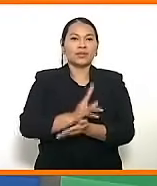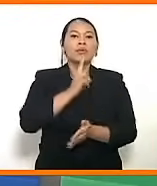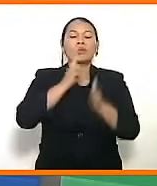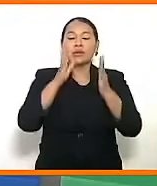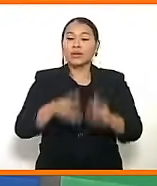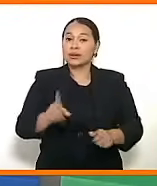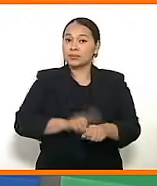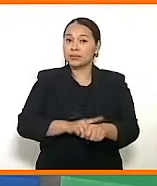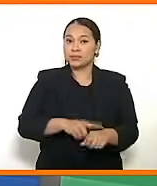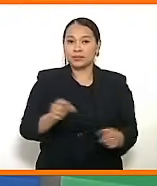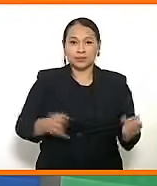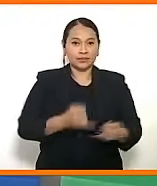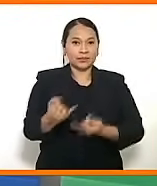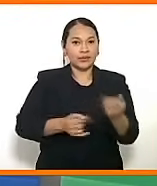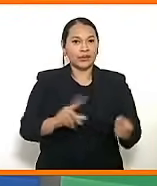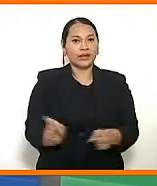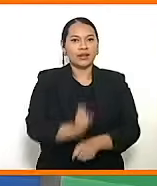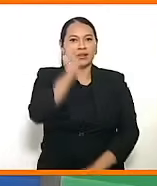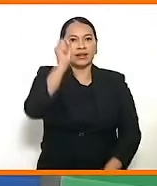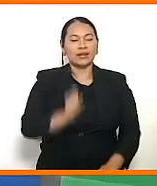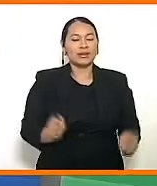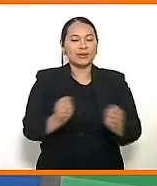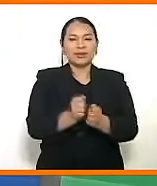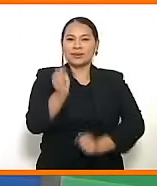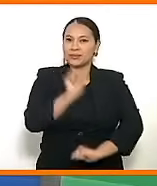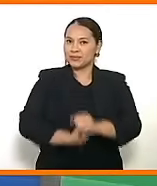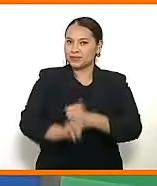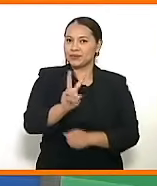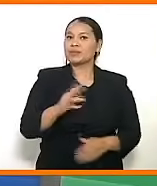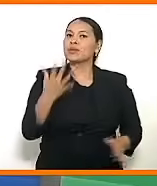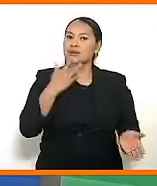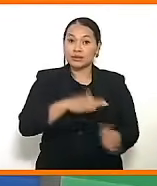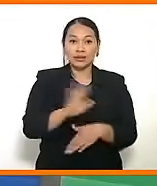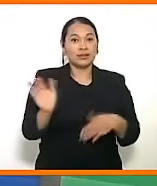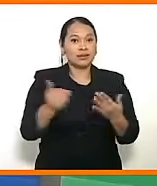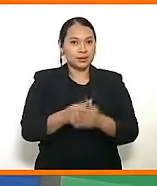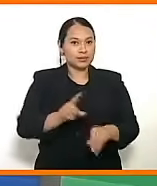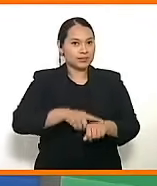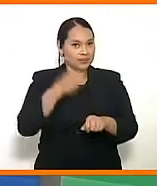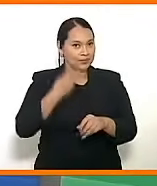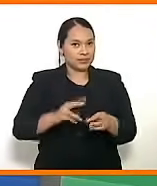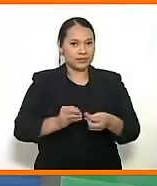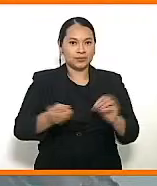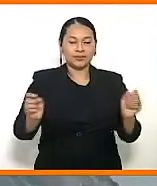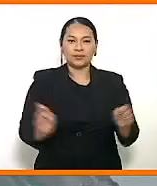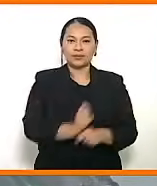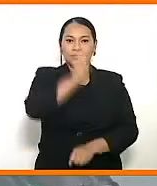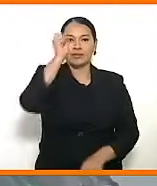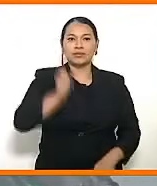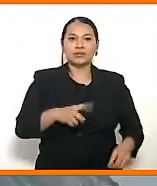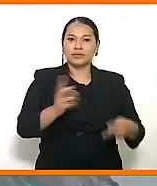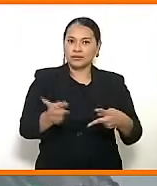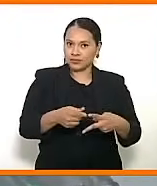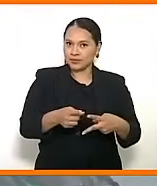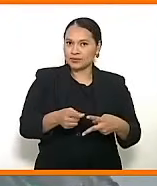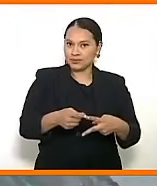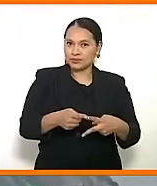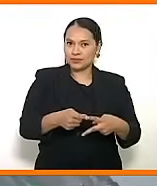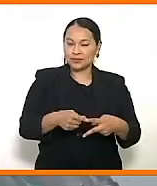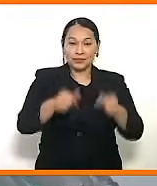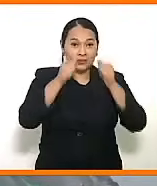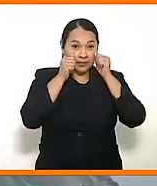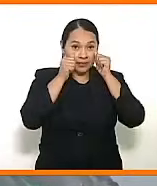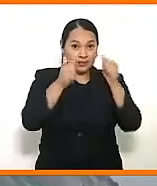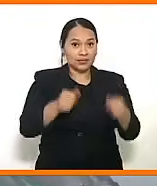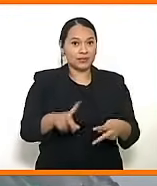ganar junto a premiados. Te deseo mucha suerte porque conoceremos ese primer dígito en su primera posición. Atentos porque